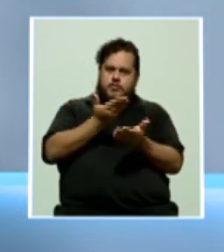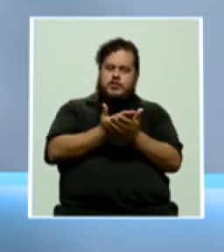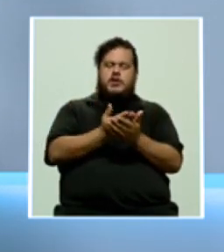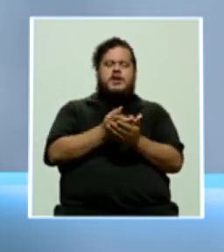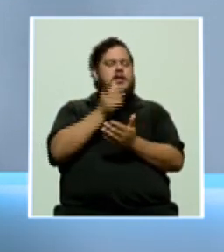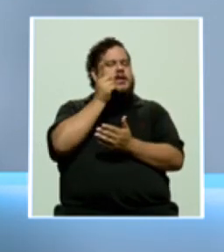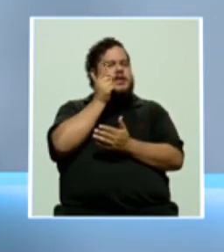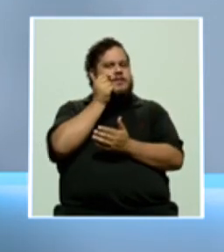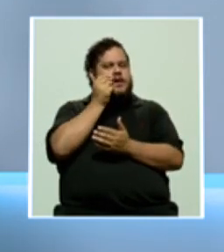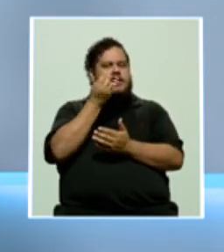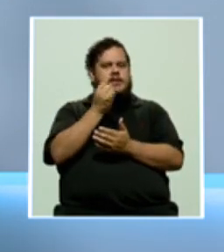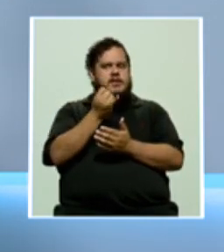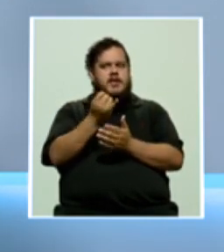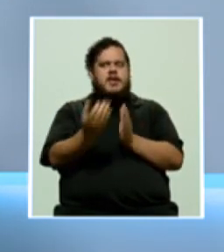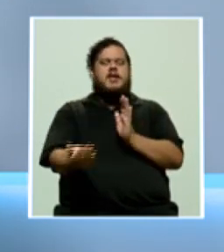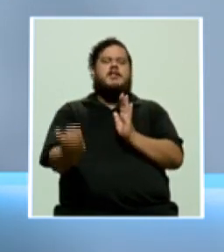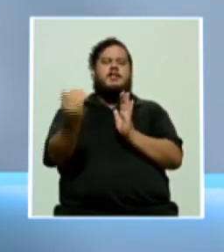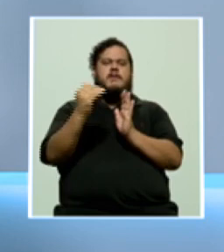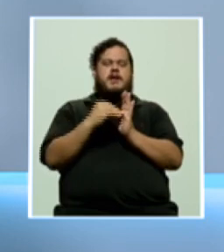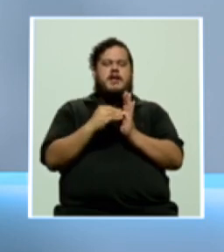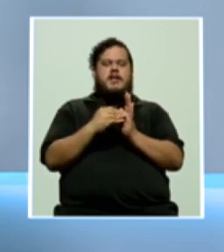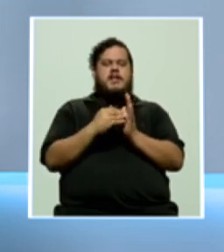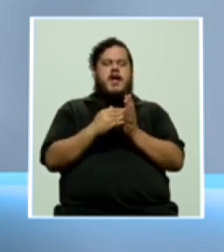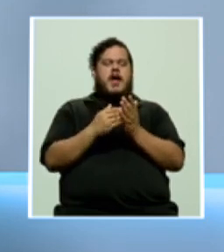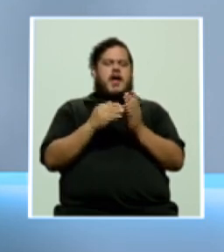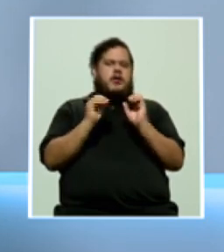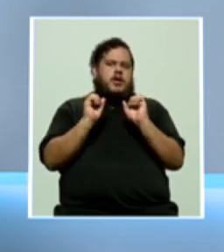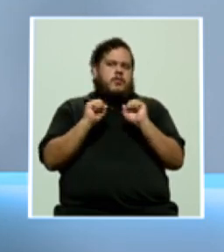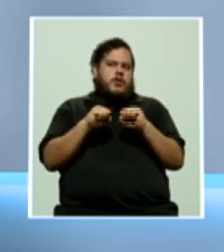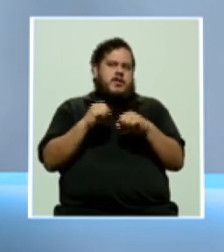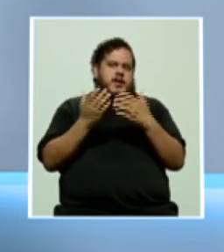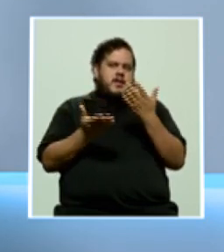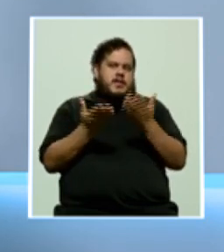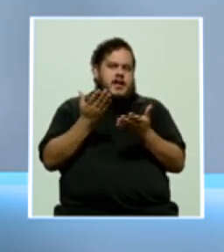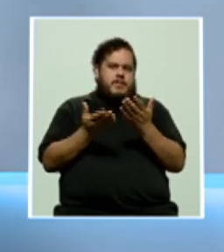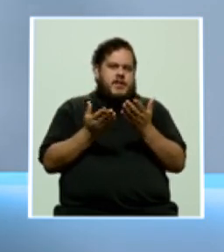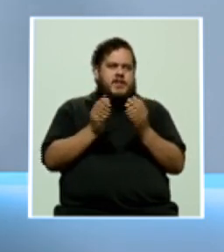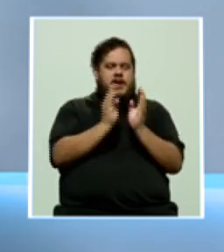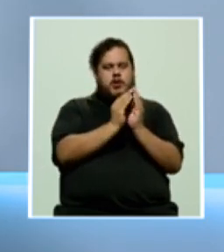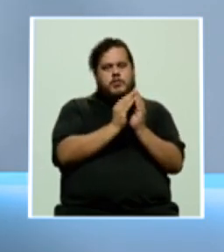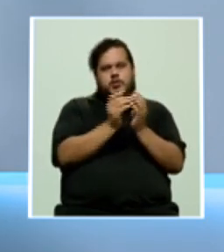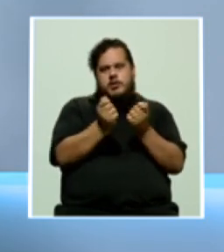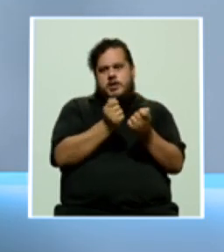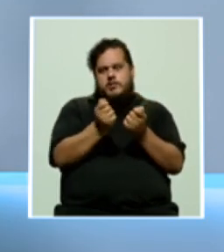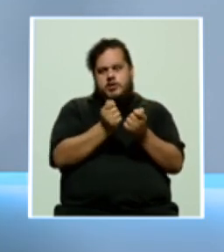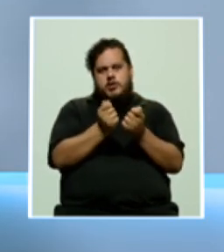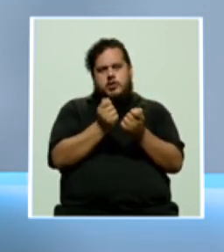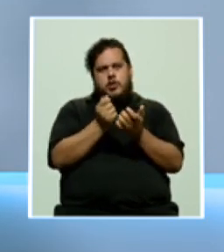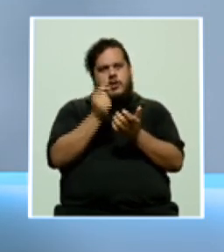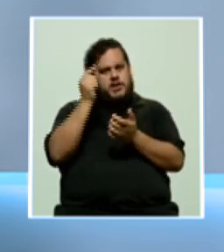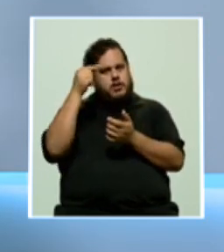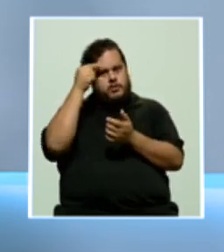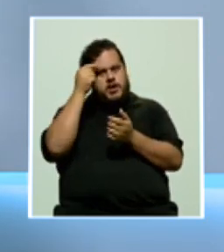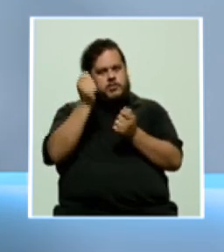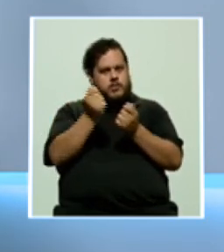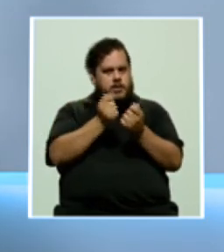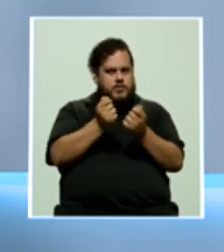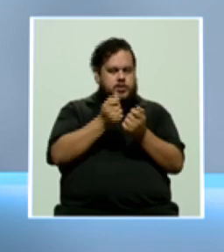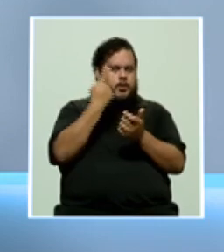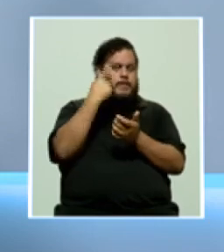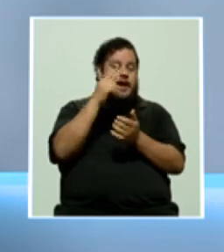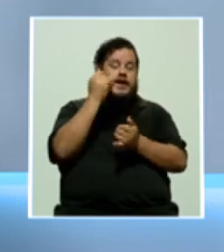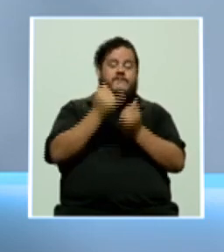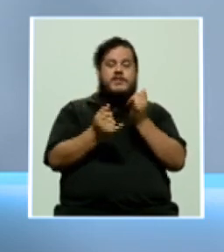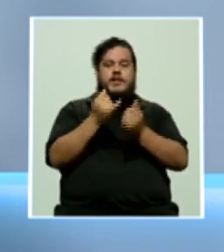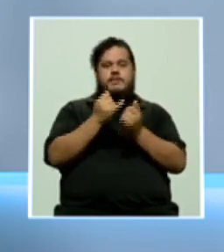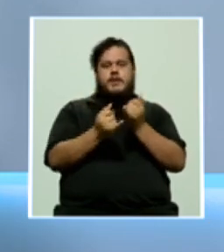ya dictaminado a lo que puede ser la Comisión de Administración, de Gobierno y Administración, para finalmente